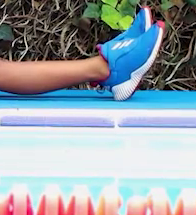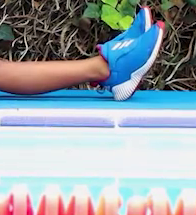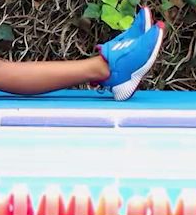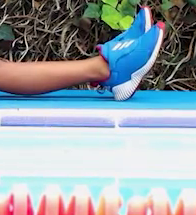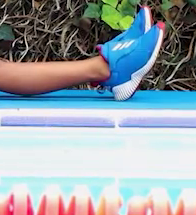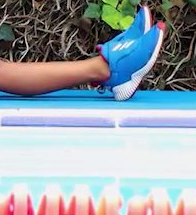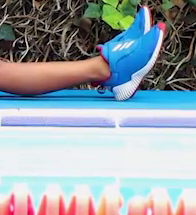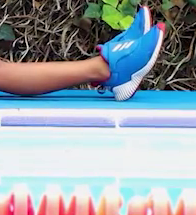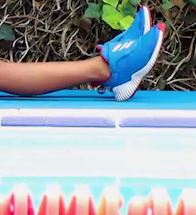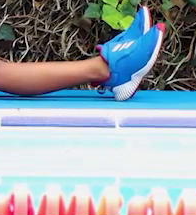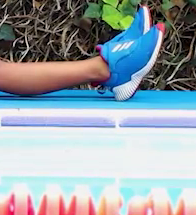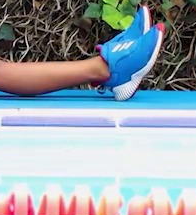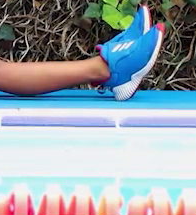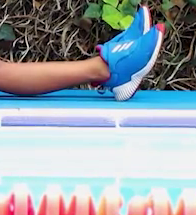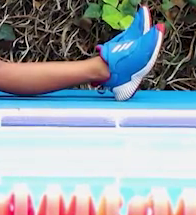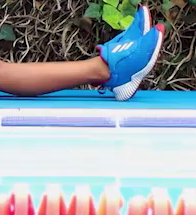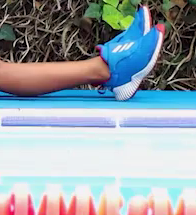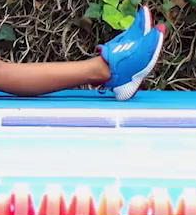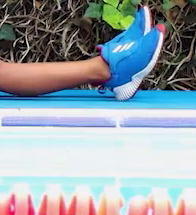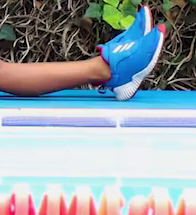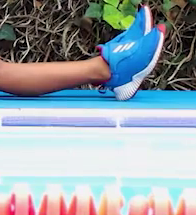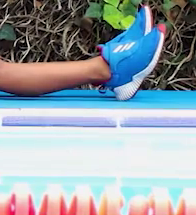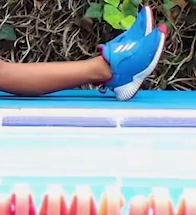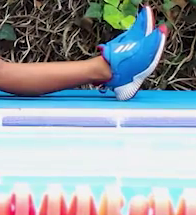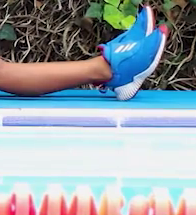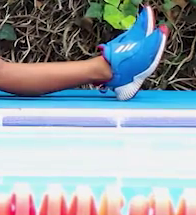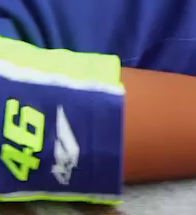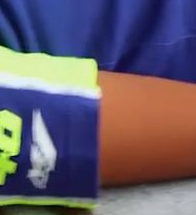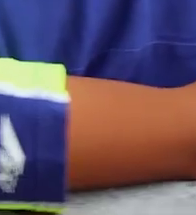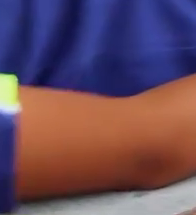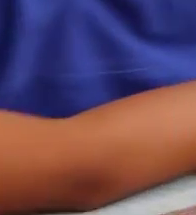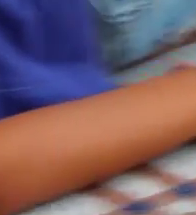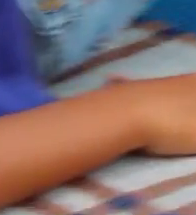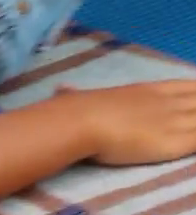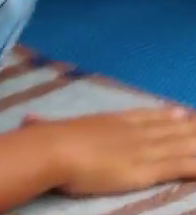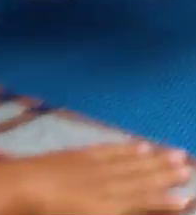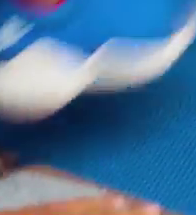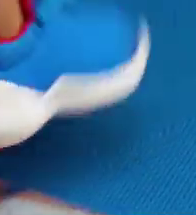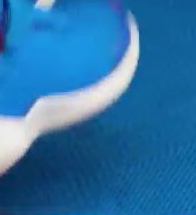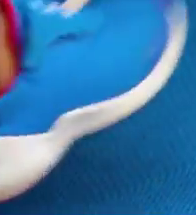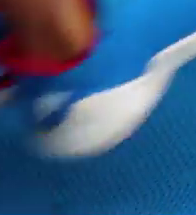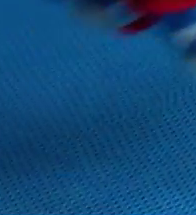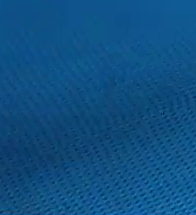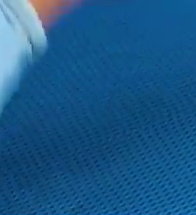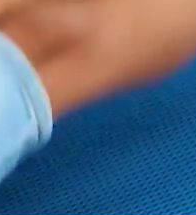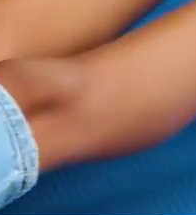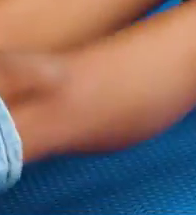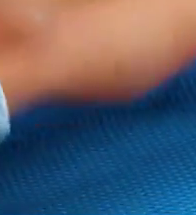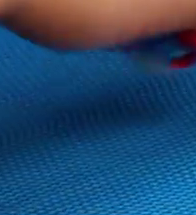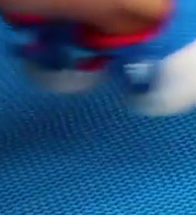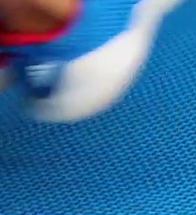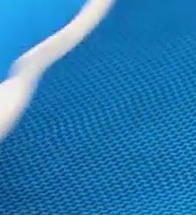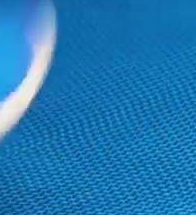Aspira. Ok. Última. 3. 1.